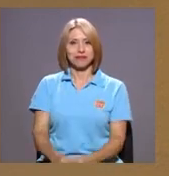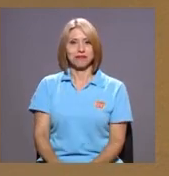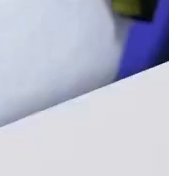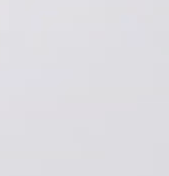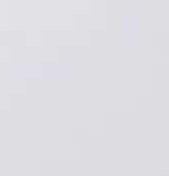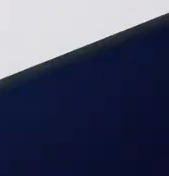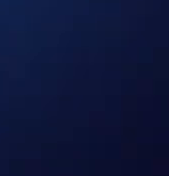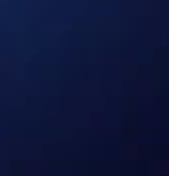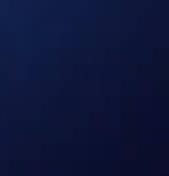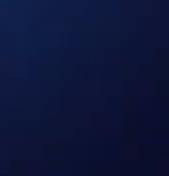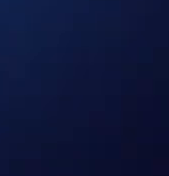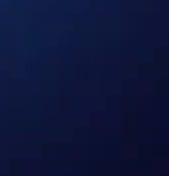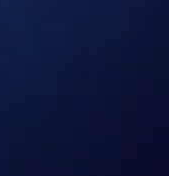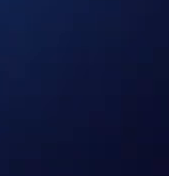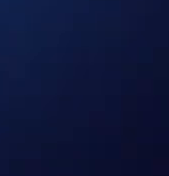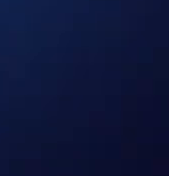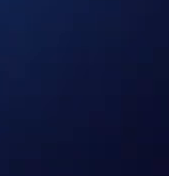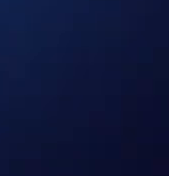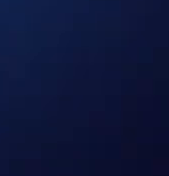Regresamos.